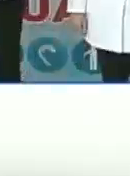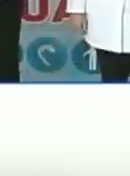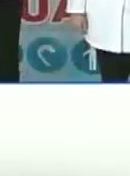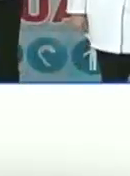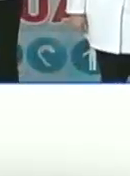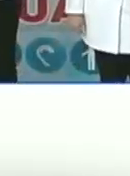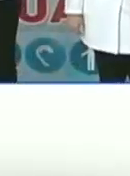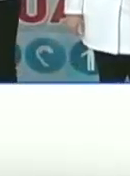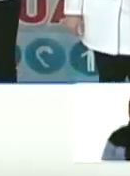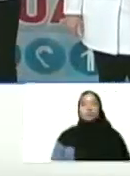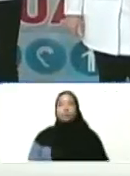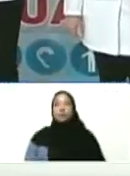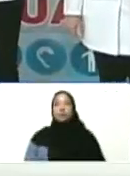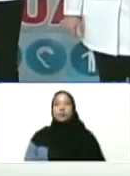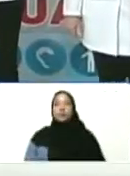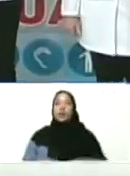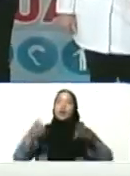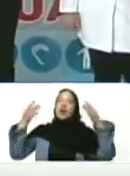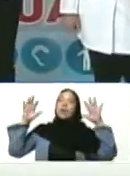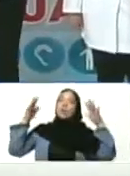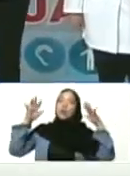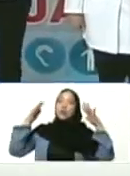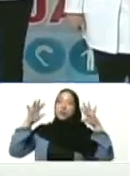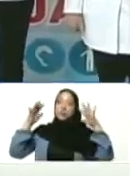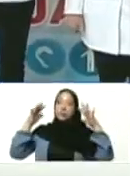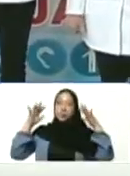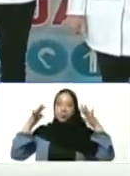Bueno, aquí le damos un aplauso a esta